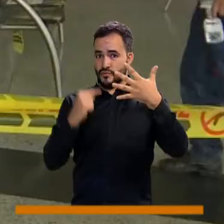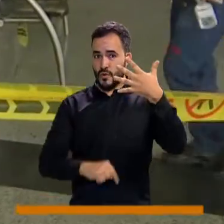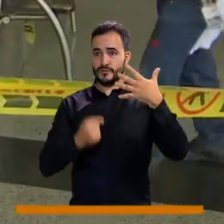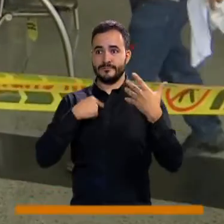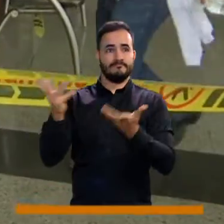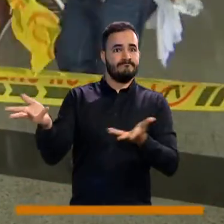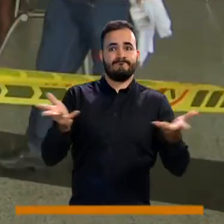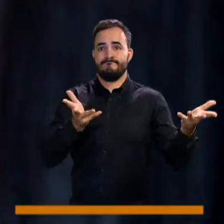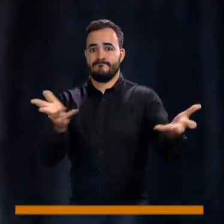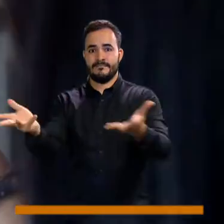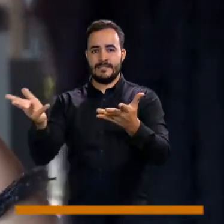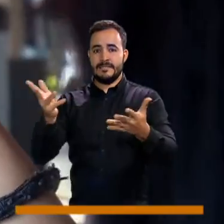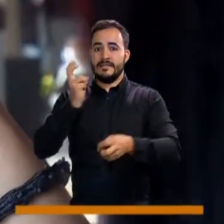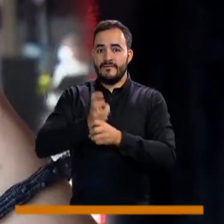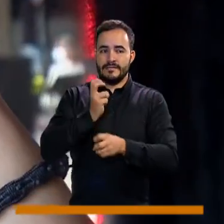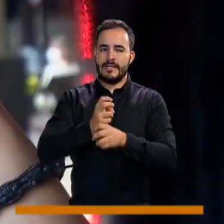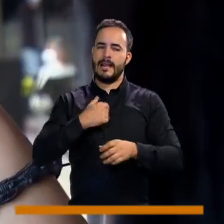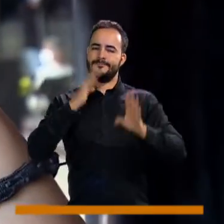conectividad.